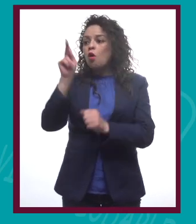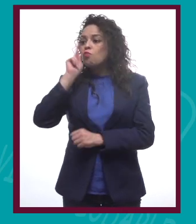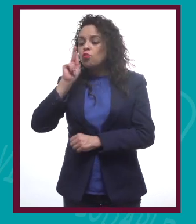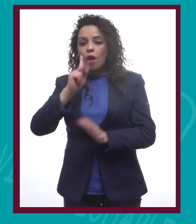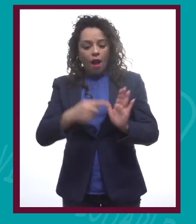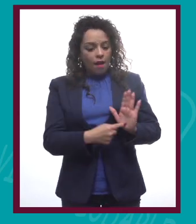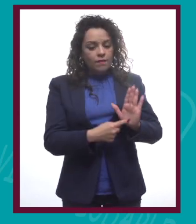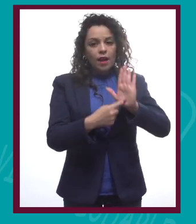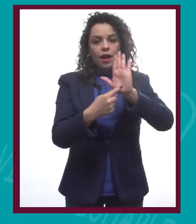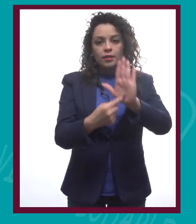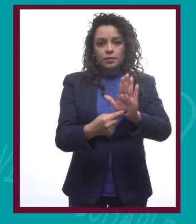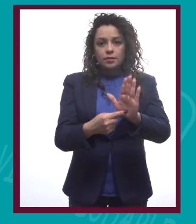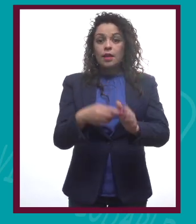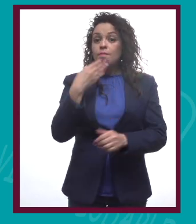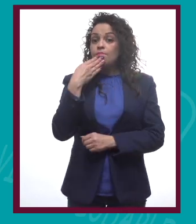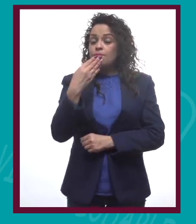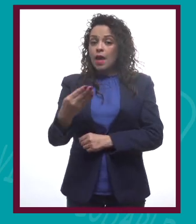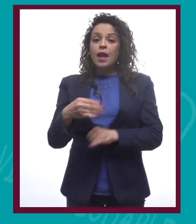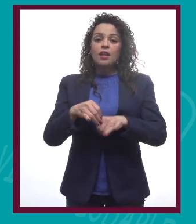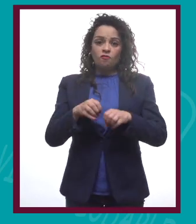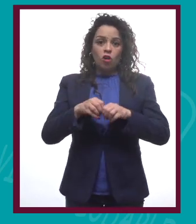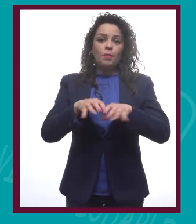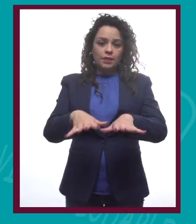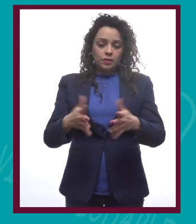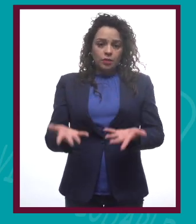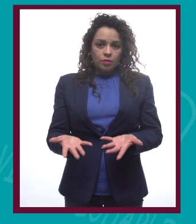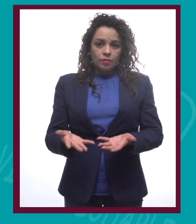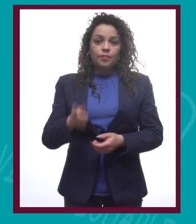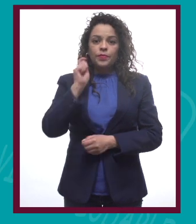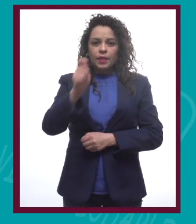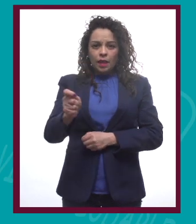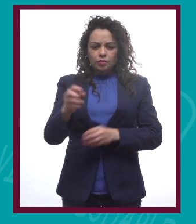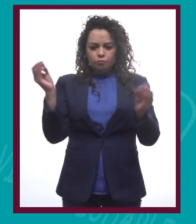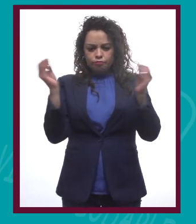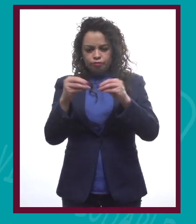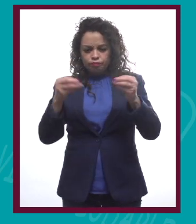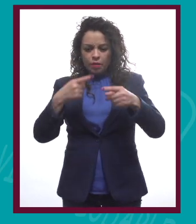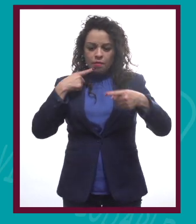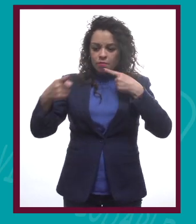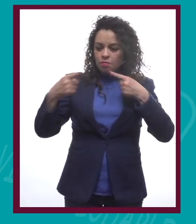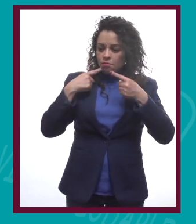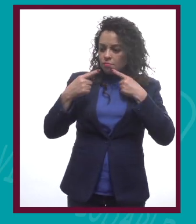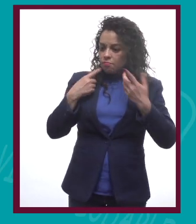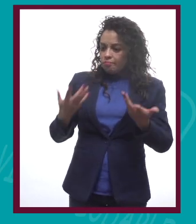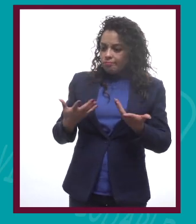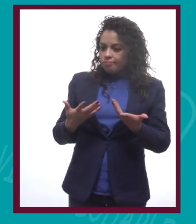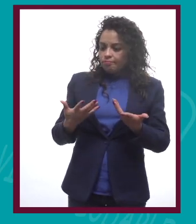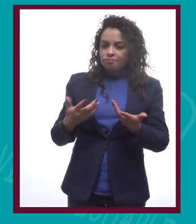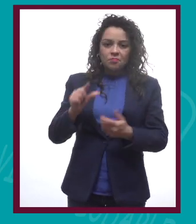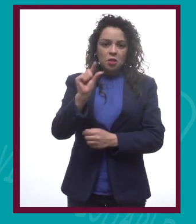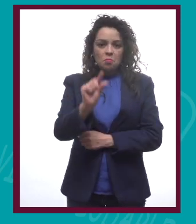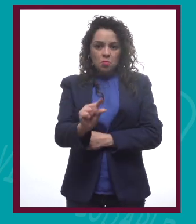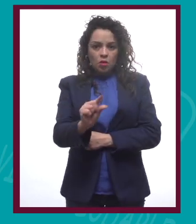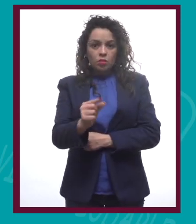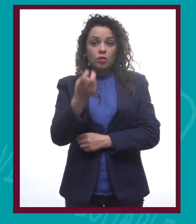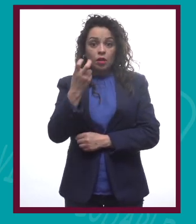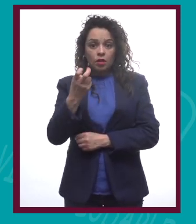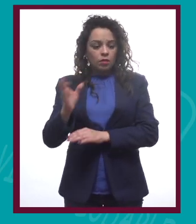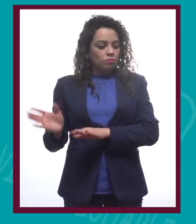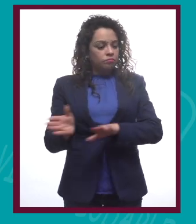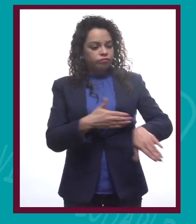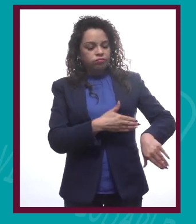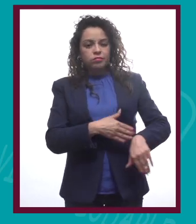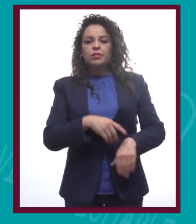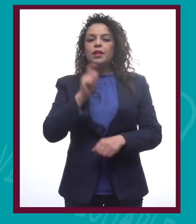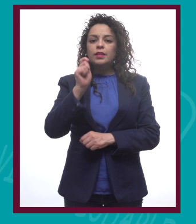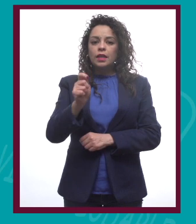conocimientos, argumentos, pruebas, buena información. Abundan espacios de debate poco rigurosos que paulatinamente